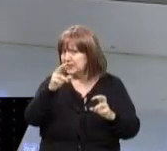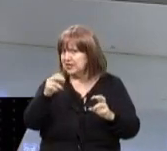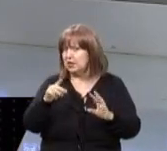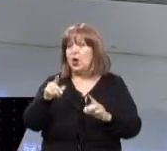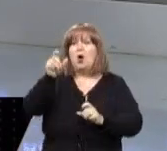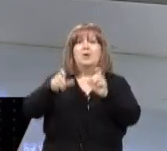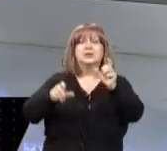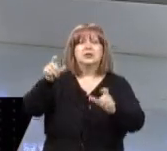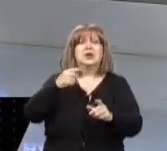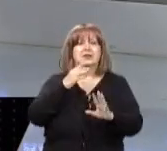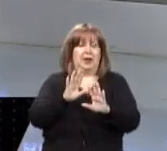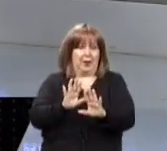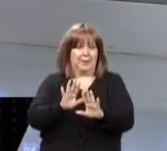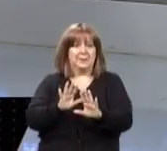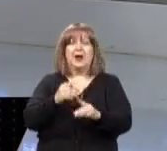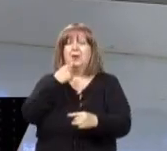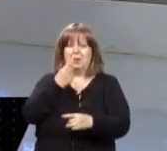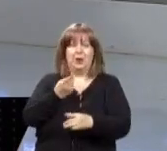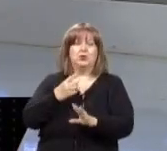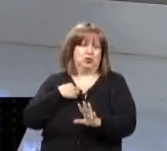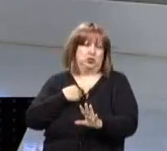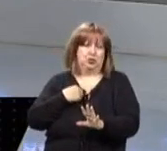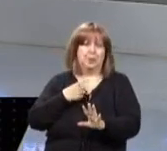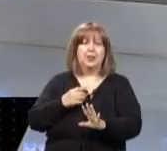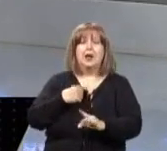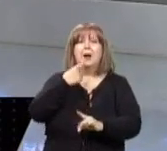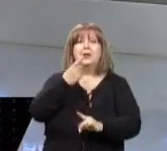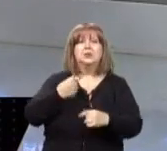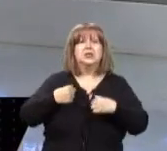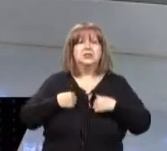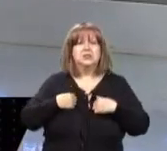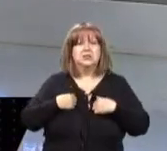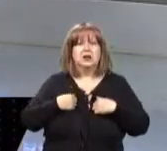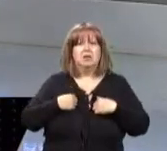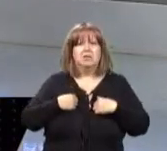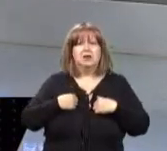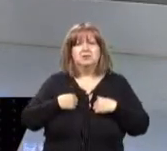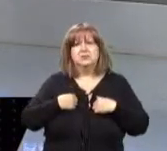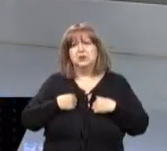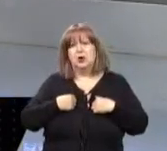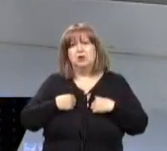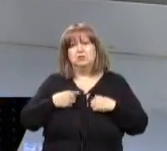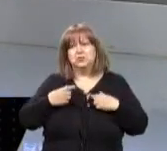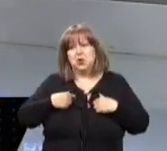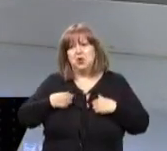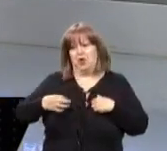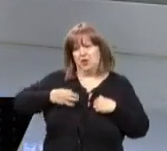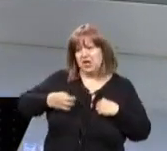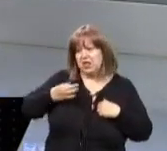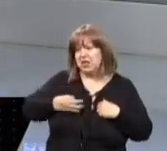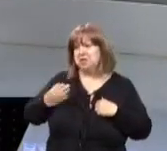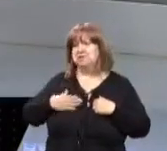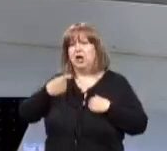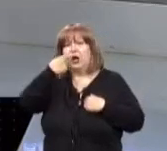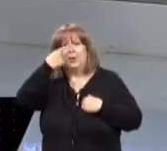dicho... A ver, una pregunta, lo personal. Si la persona dice, no quiero conocer mi historia. Mi historia es la que tengo yo, la que conozco hoy, no